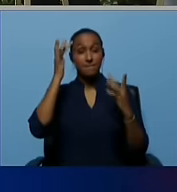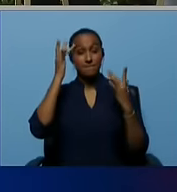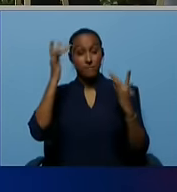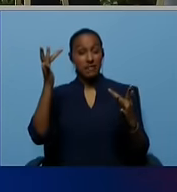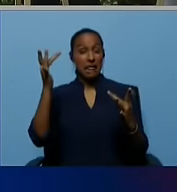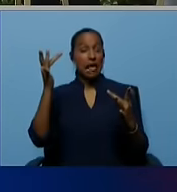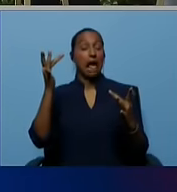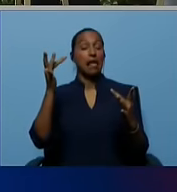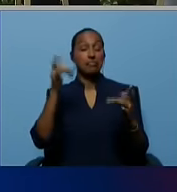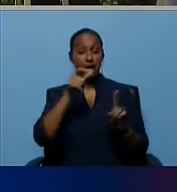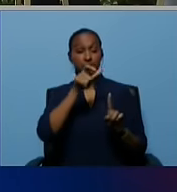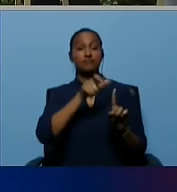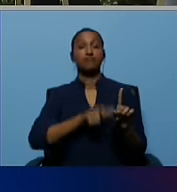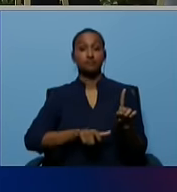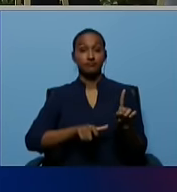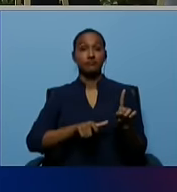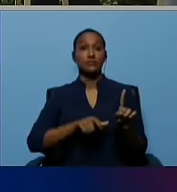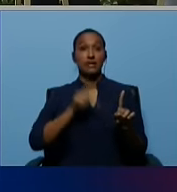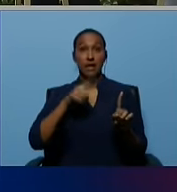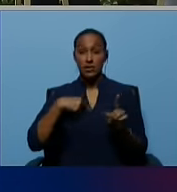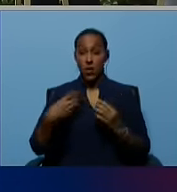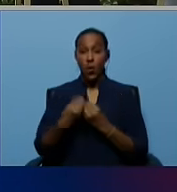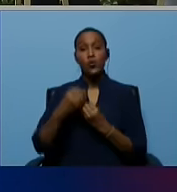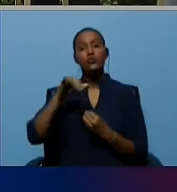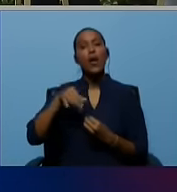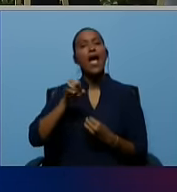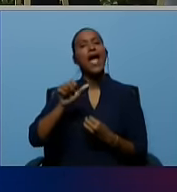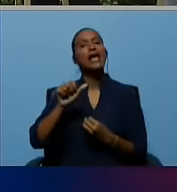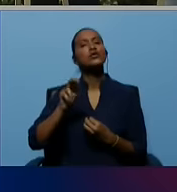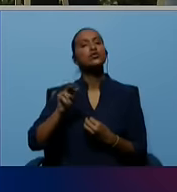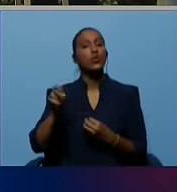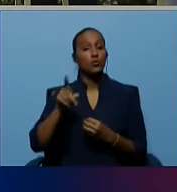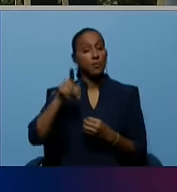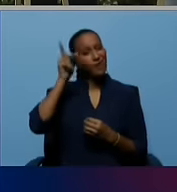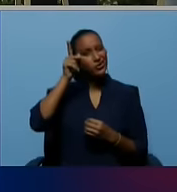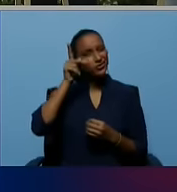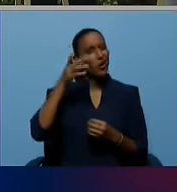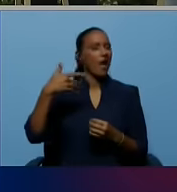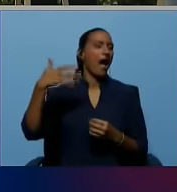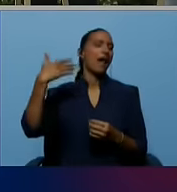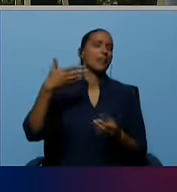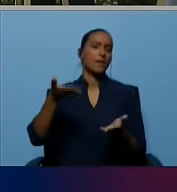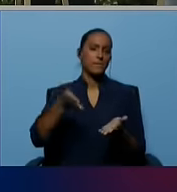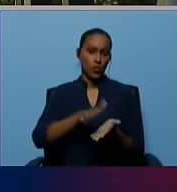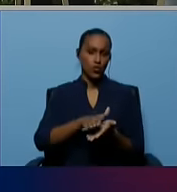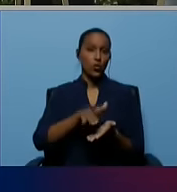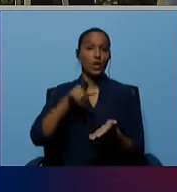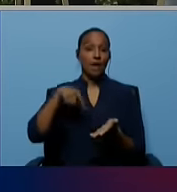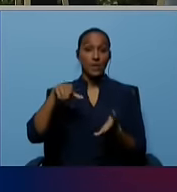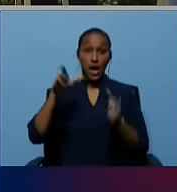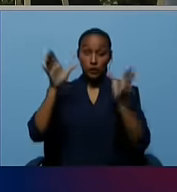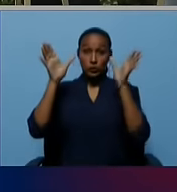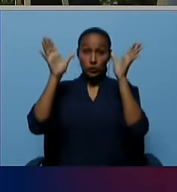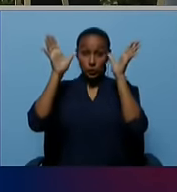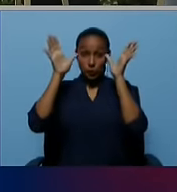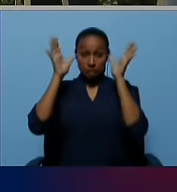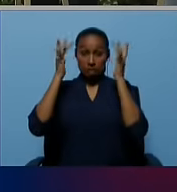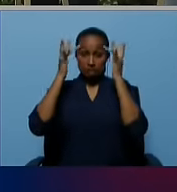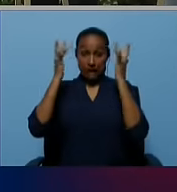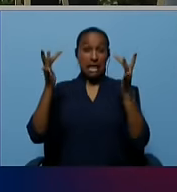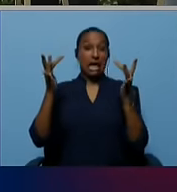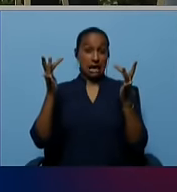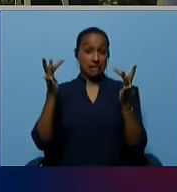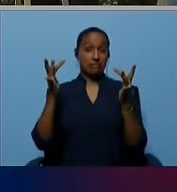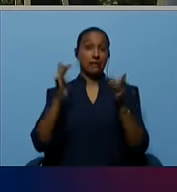Y también lo iba a visitar con Jesús Rivero, profesor, que en paz descanse. Un sabio también. Jesús Rivero era como, no